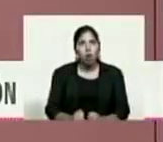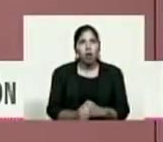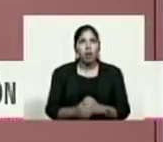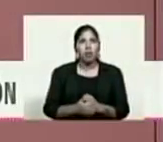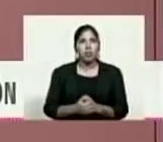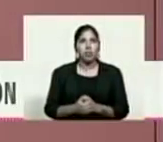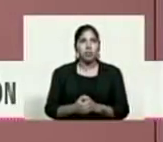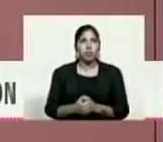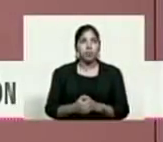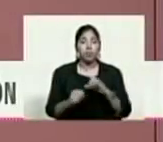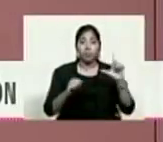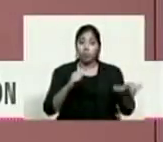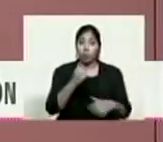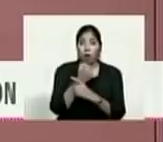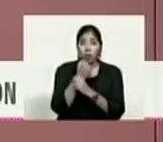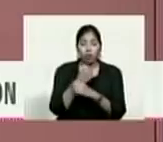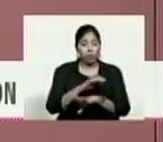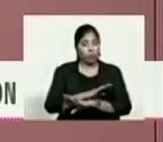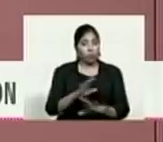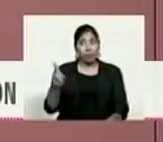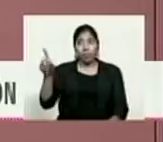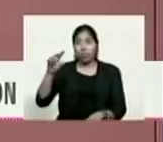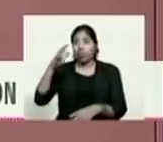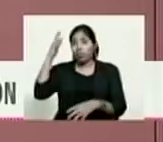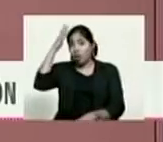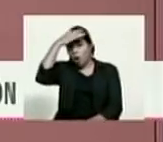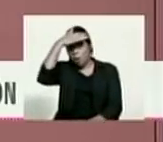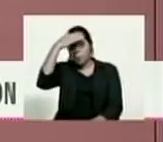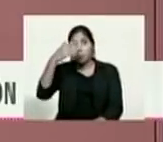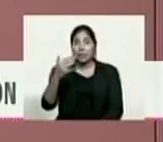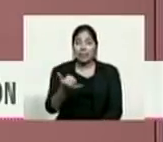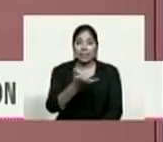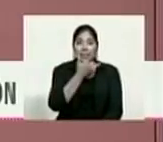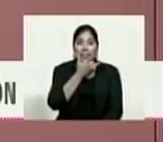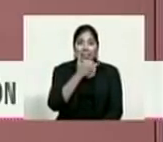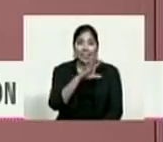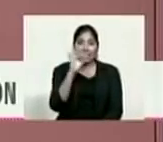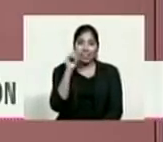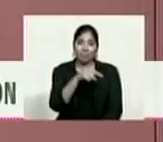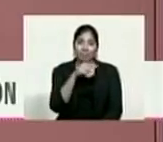Creo que Trump se equivocó, señor presidente de Estados Unidos, Donald Trump.